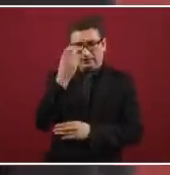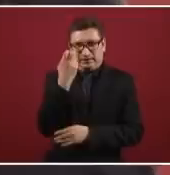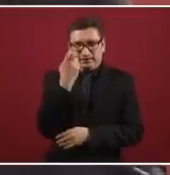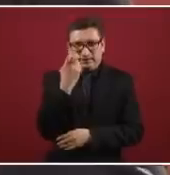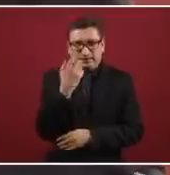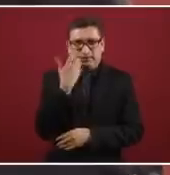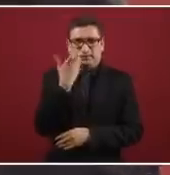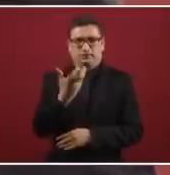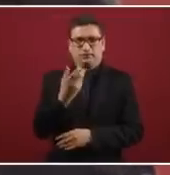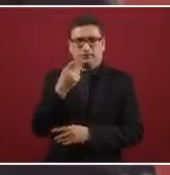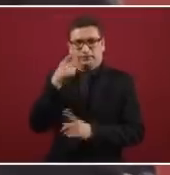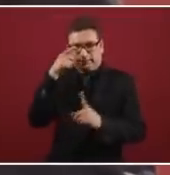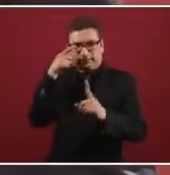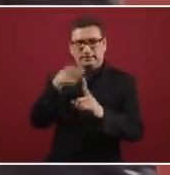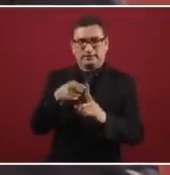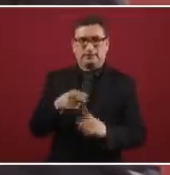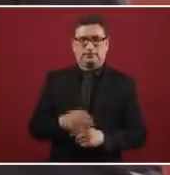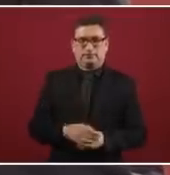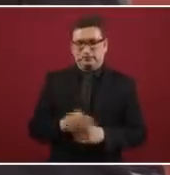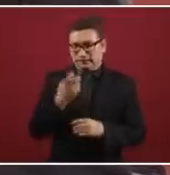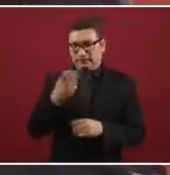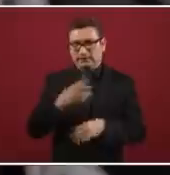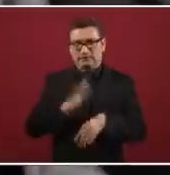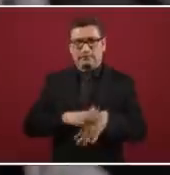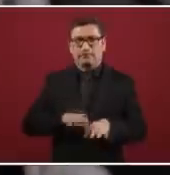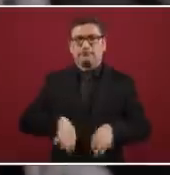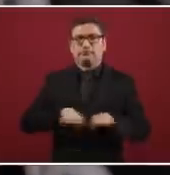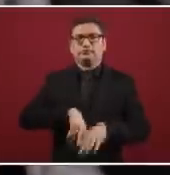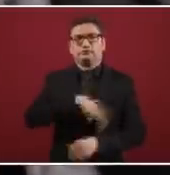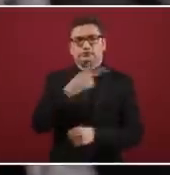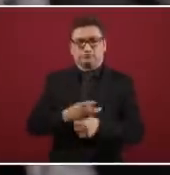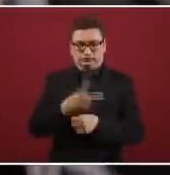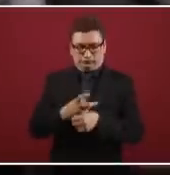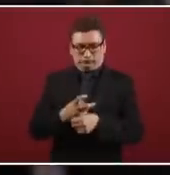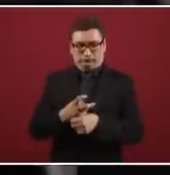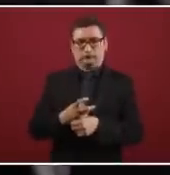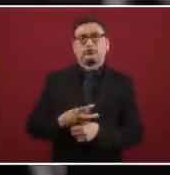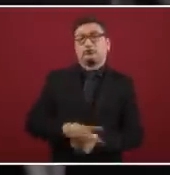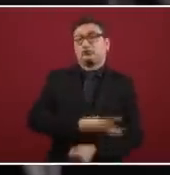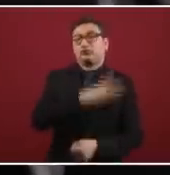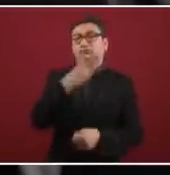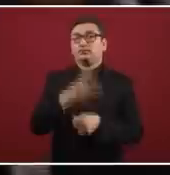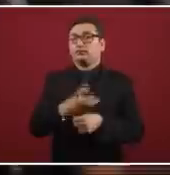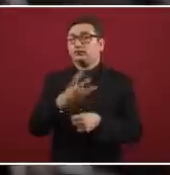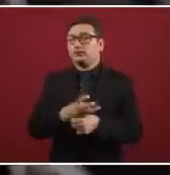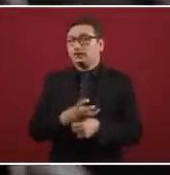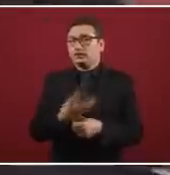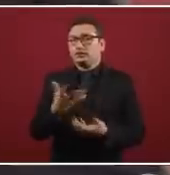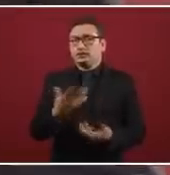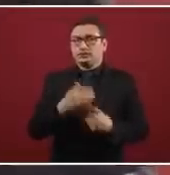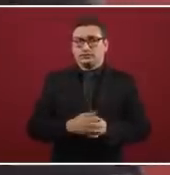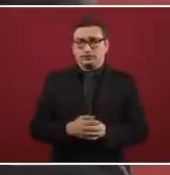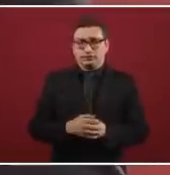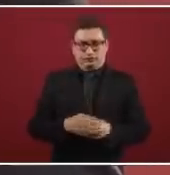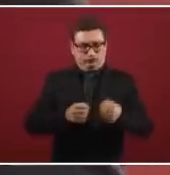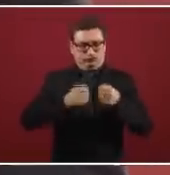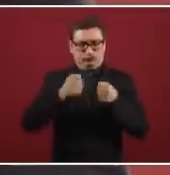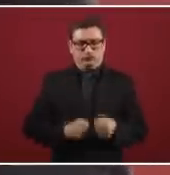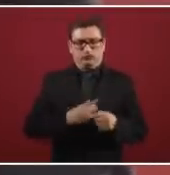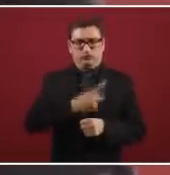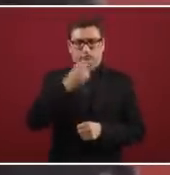la segunda gran prioridad. Y la tercera, es la seguridad